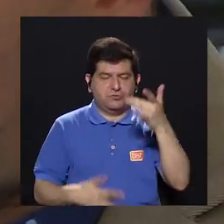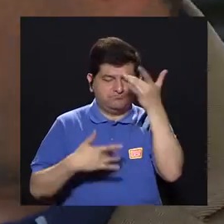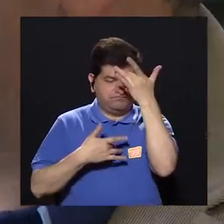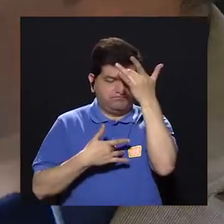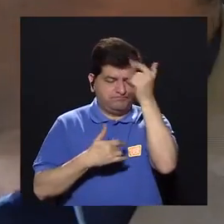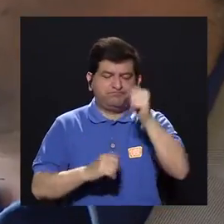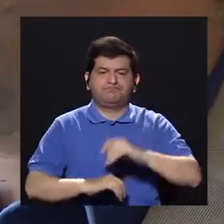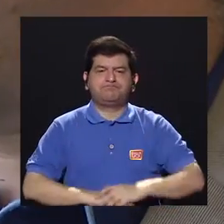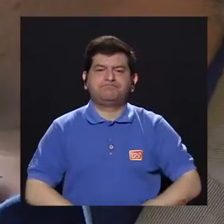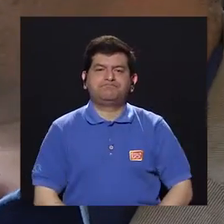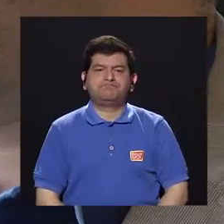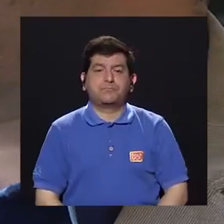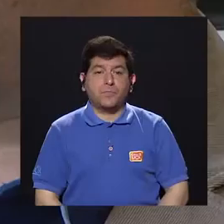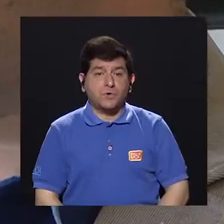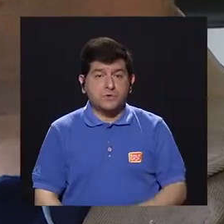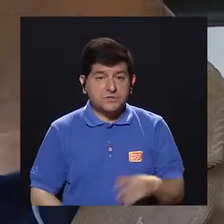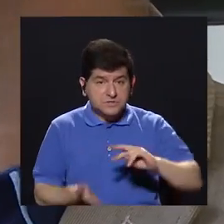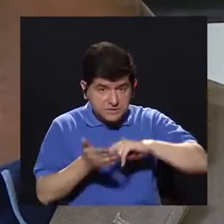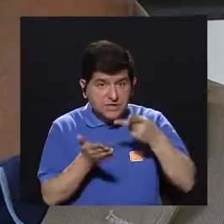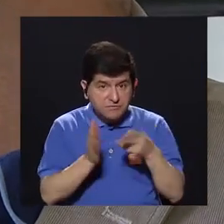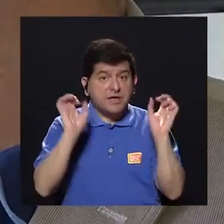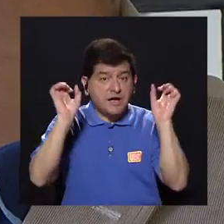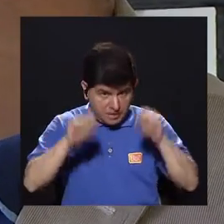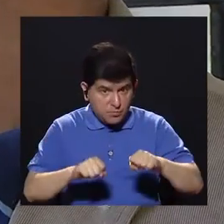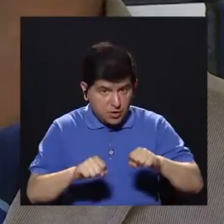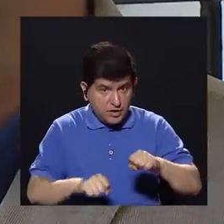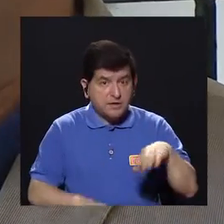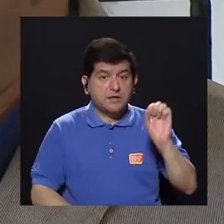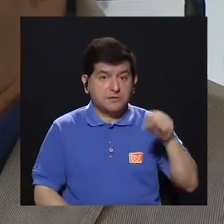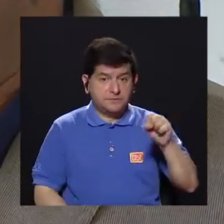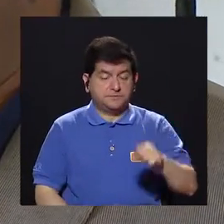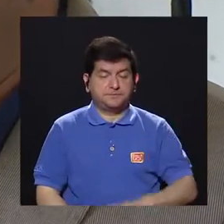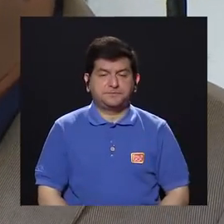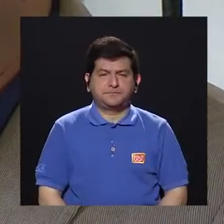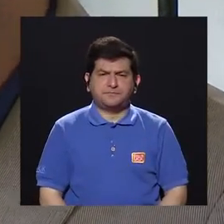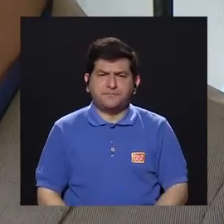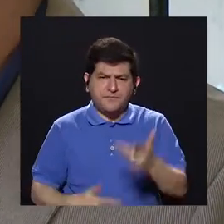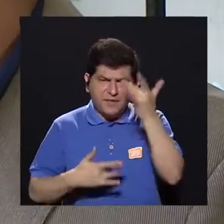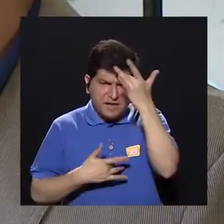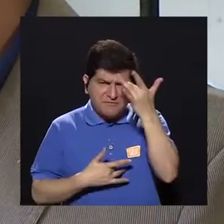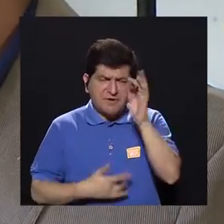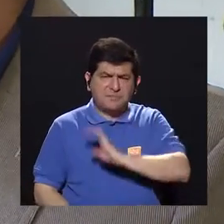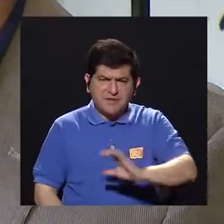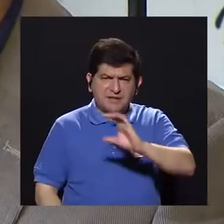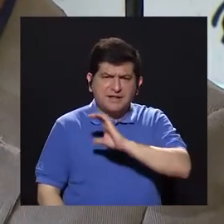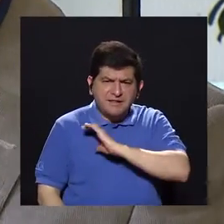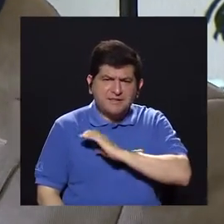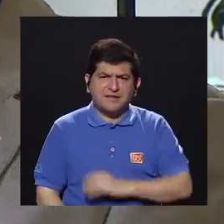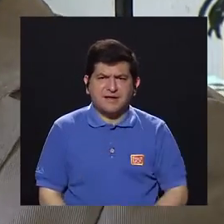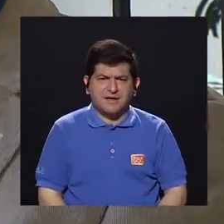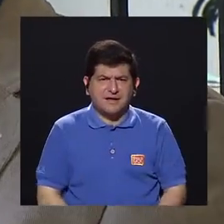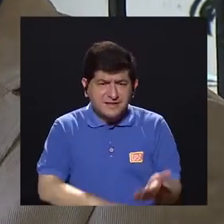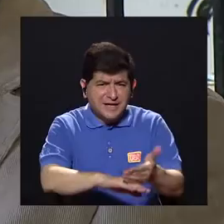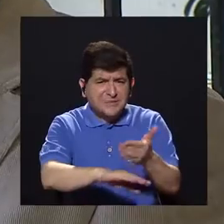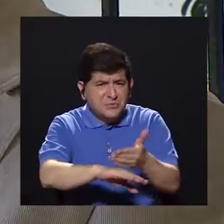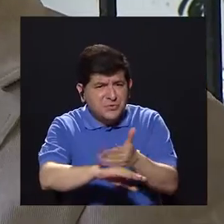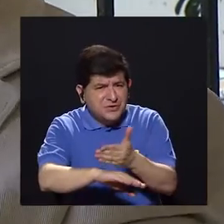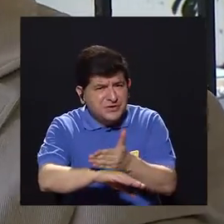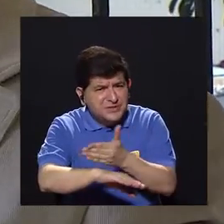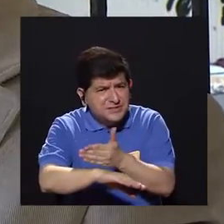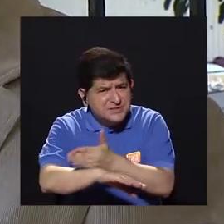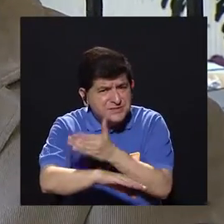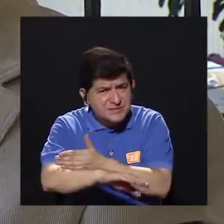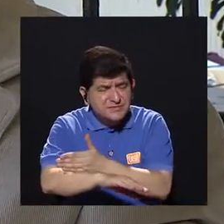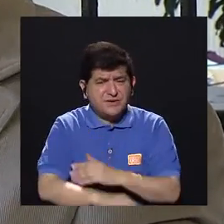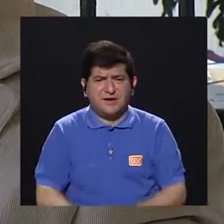sí se podría. Y es una enfermedad de características progresivas, es decir, que van a ir aumentando los síntomas